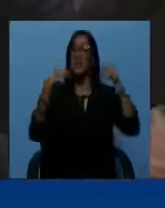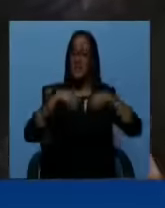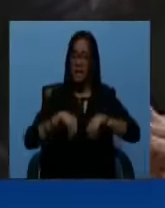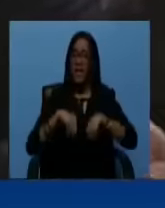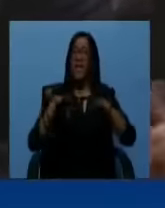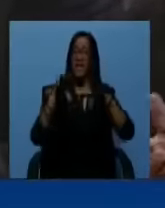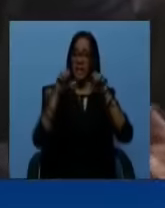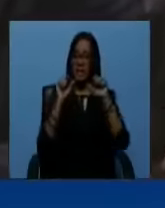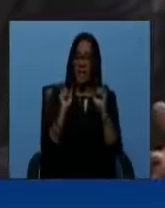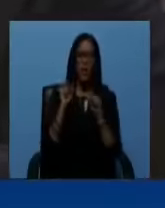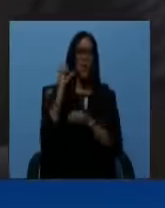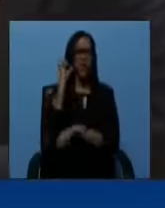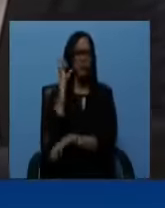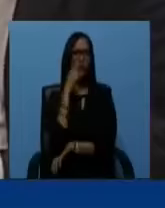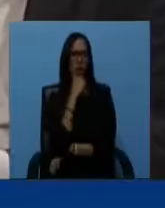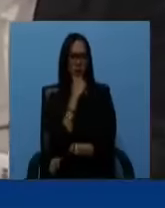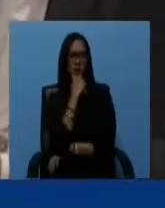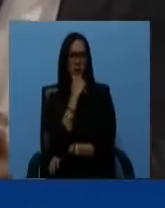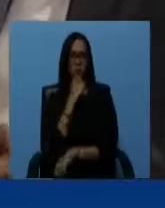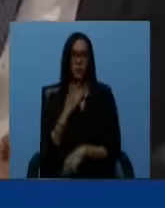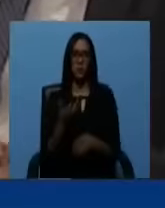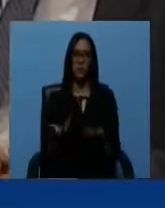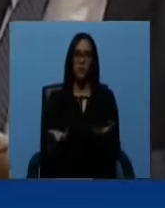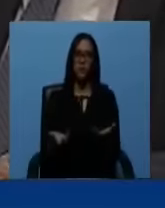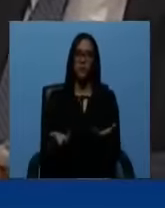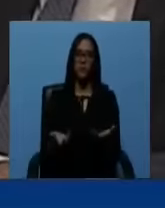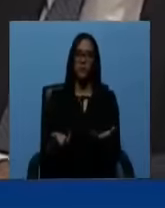es escuchándonos.